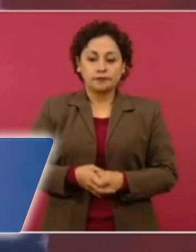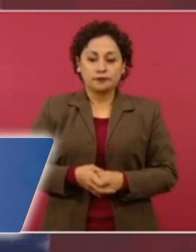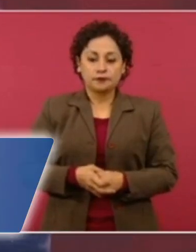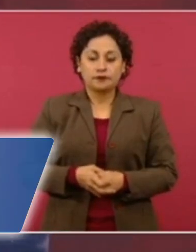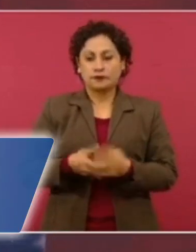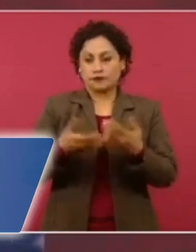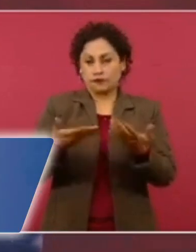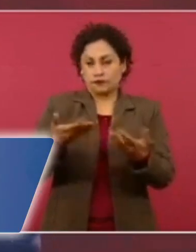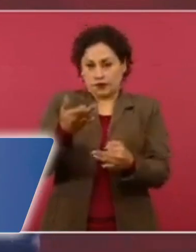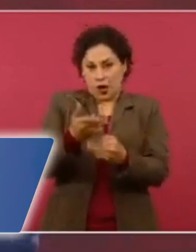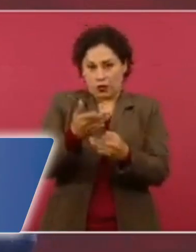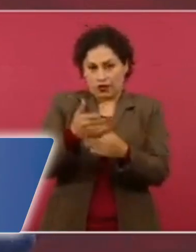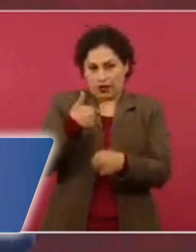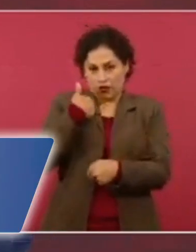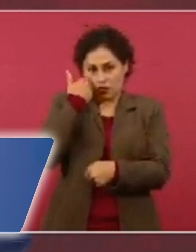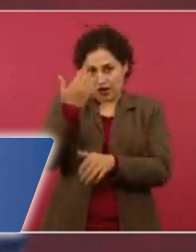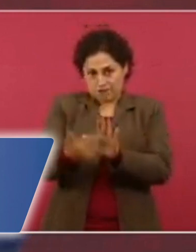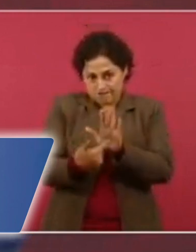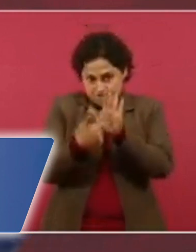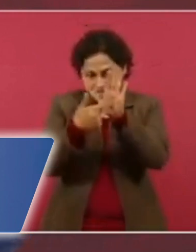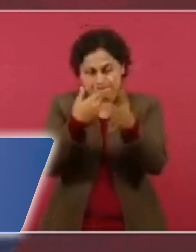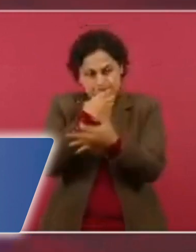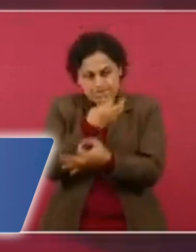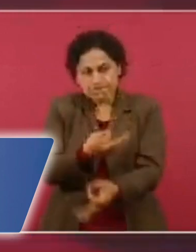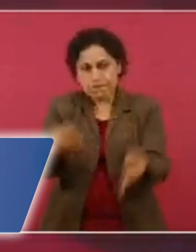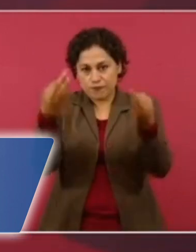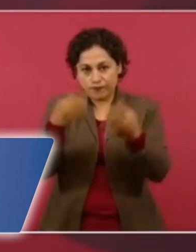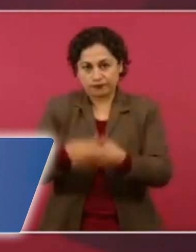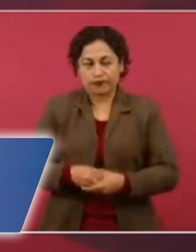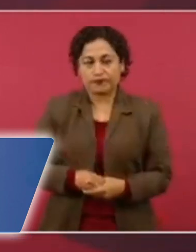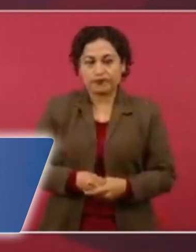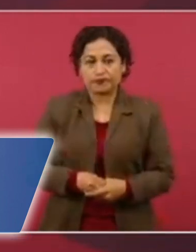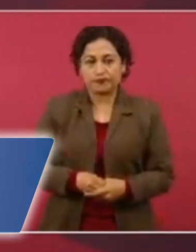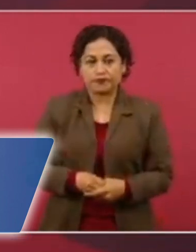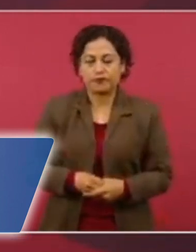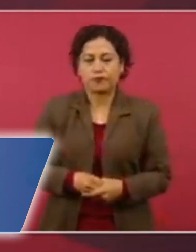Entonces, quiero también aprovechar para expresarlo, porque